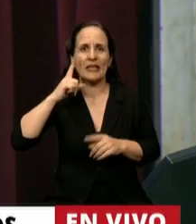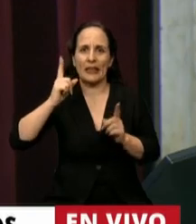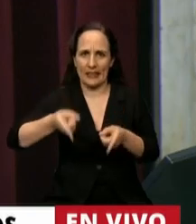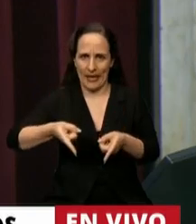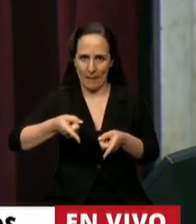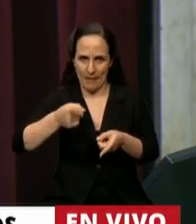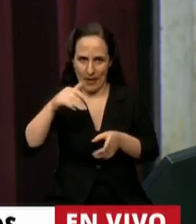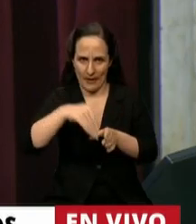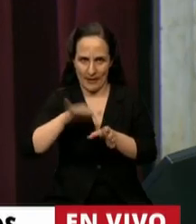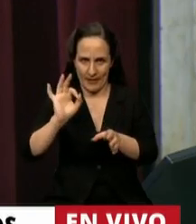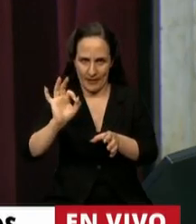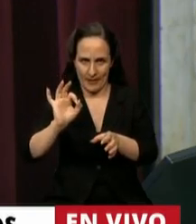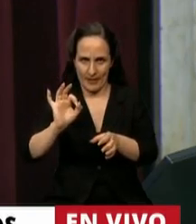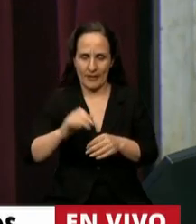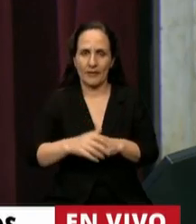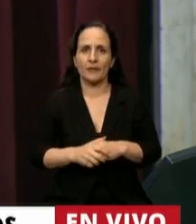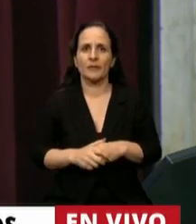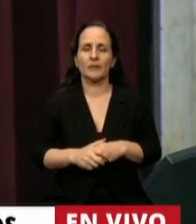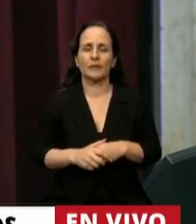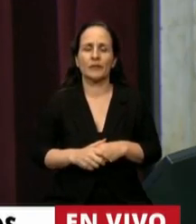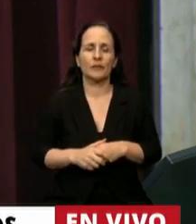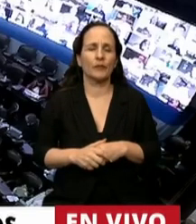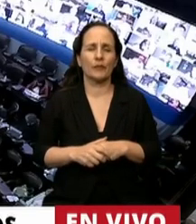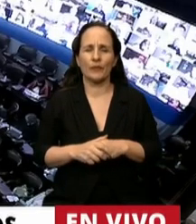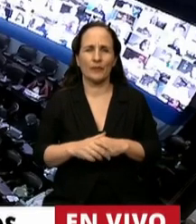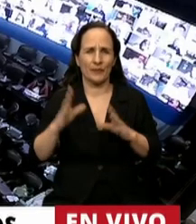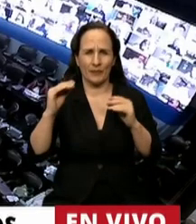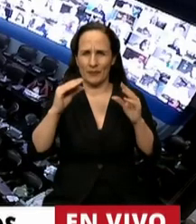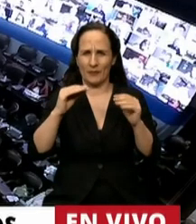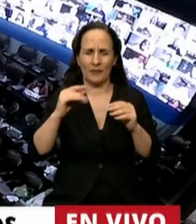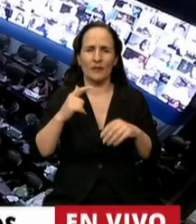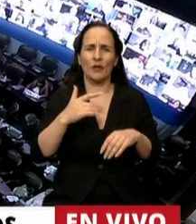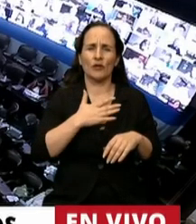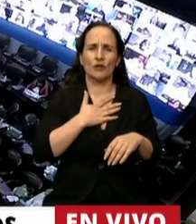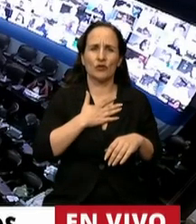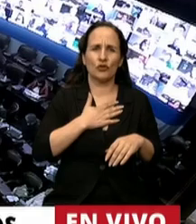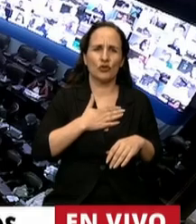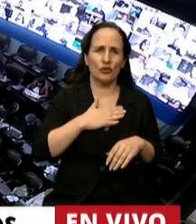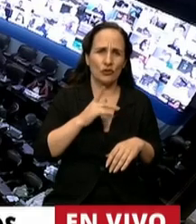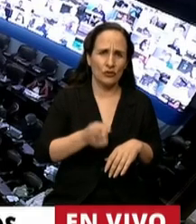también hace constar su abstención. Regidor Estela, presidente.